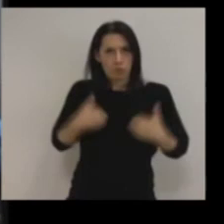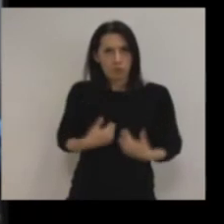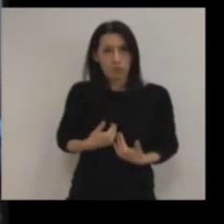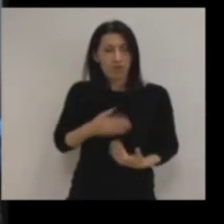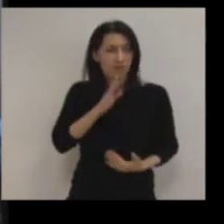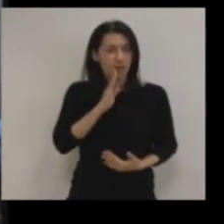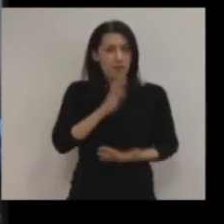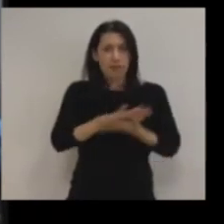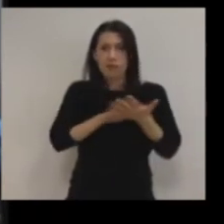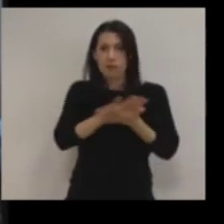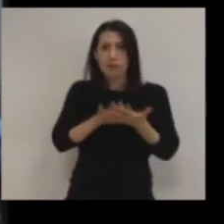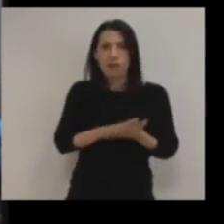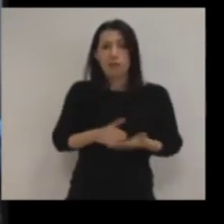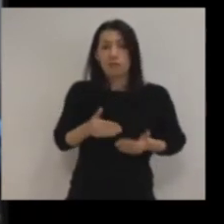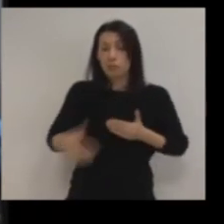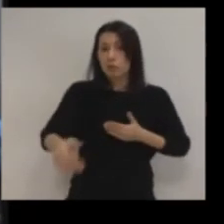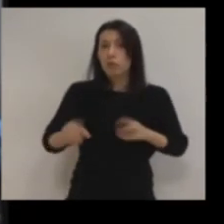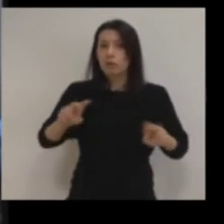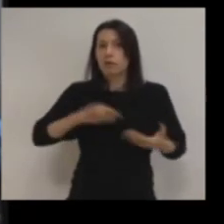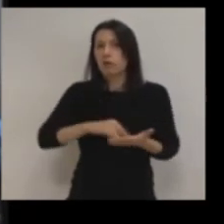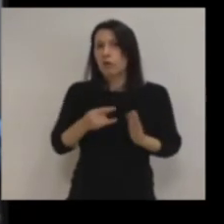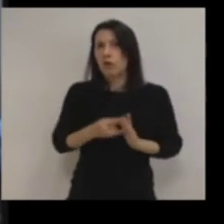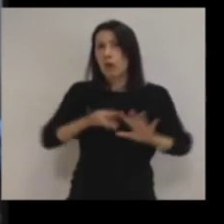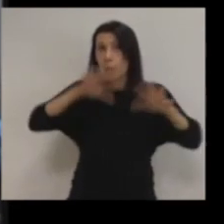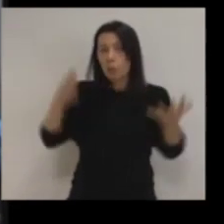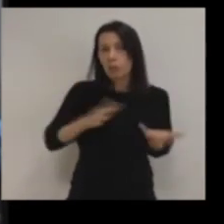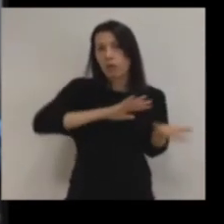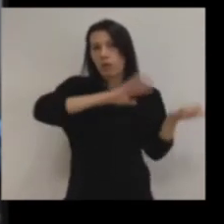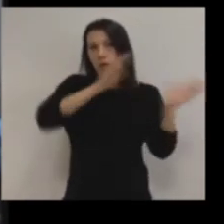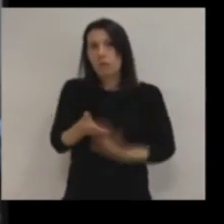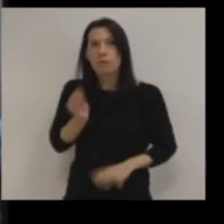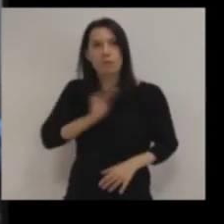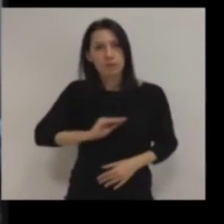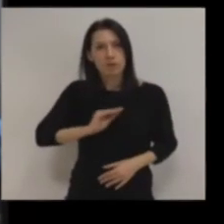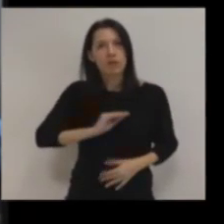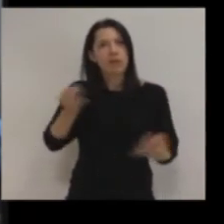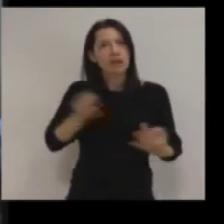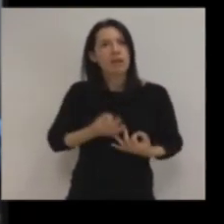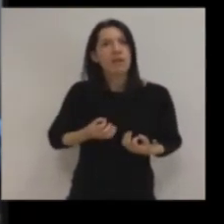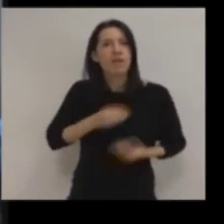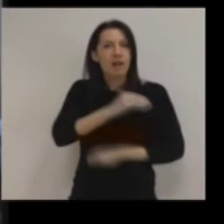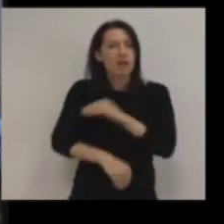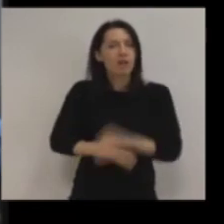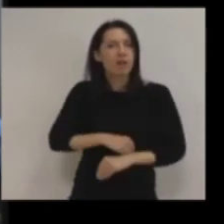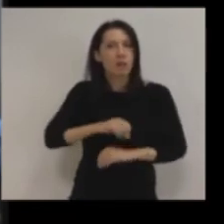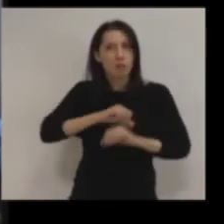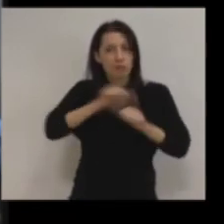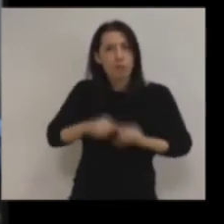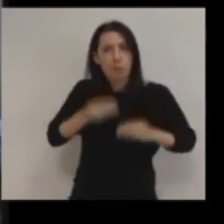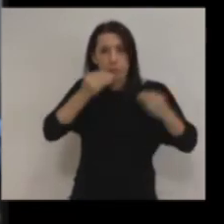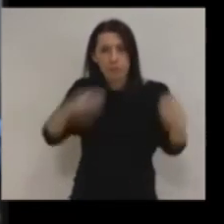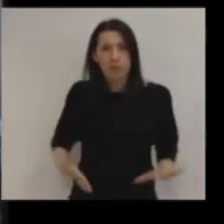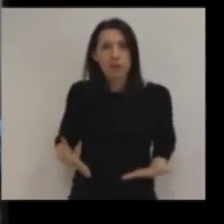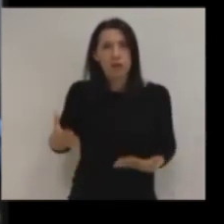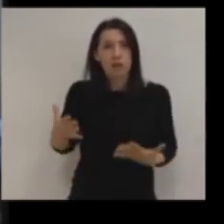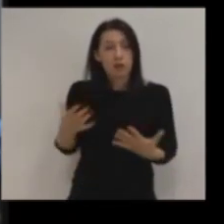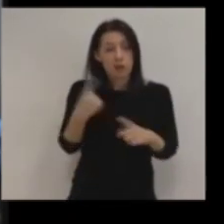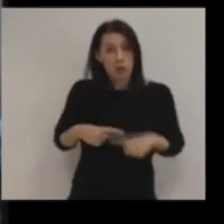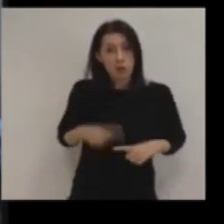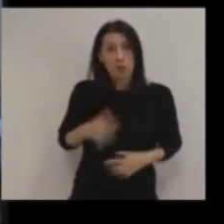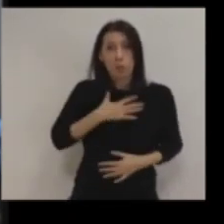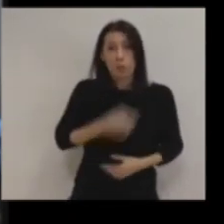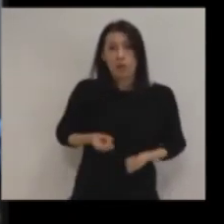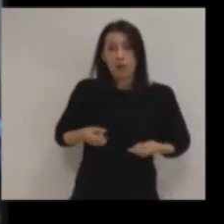que las nuevas tecnologías van a cambiar el mundo, y en este cambio del mundo hay que positivizarlas y eliminar todo aquello que pueden ser barreras